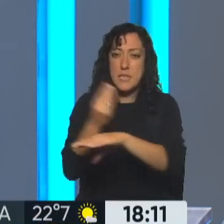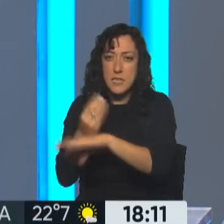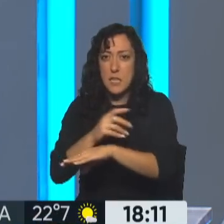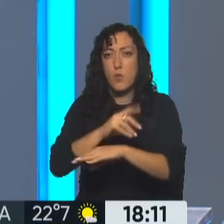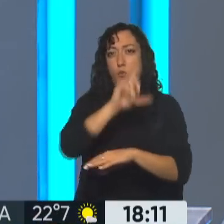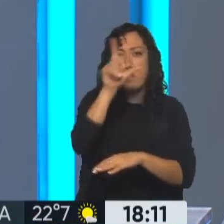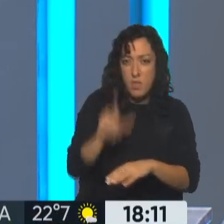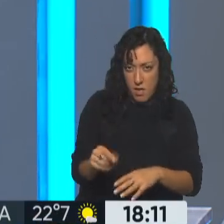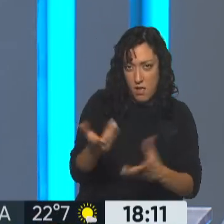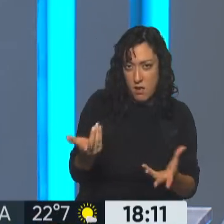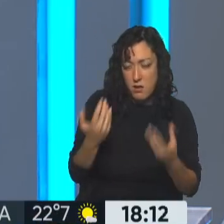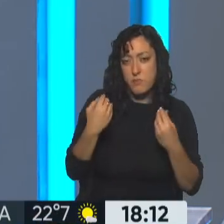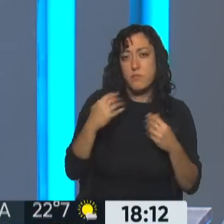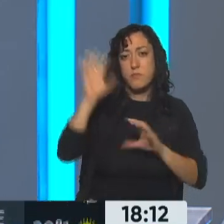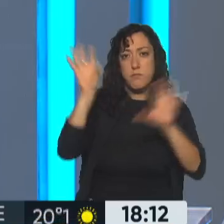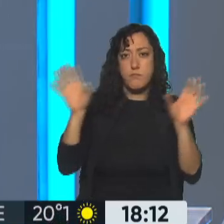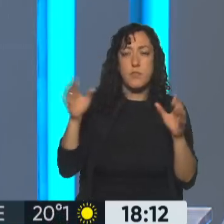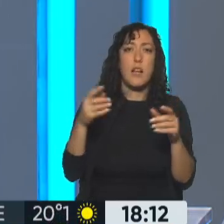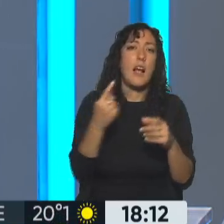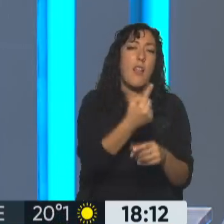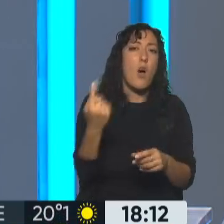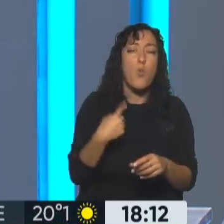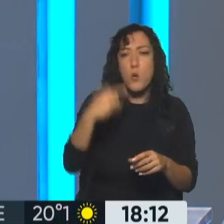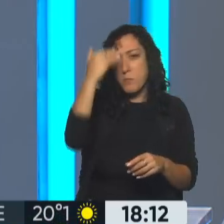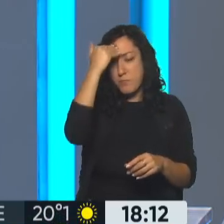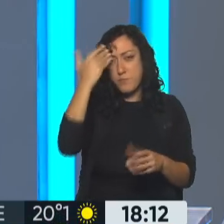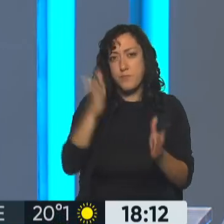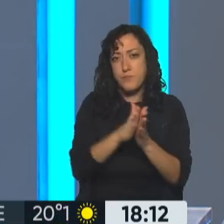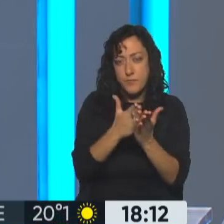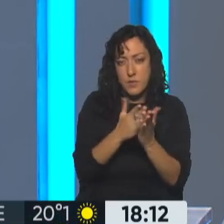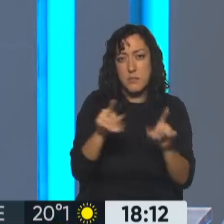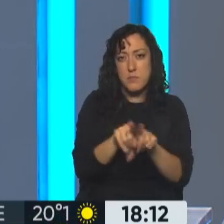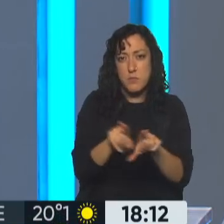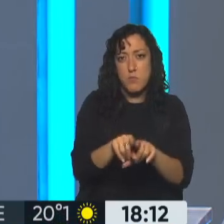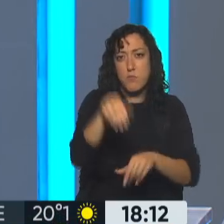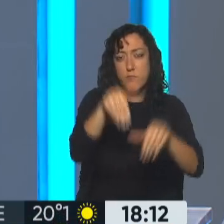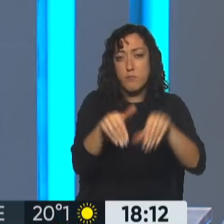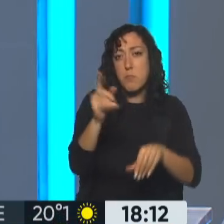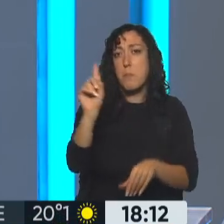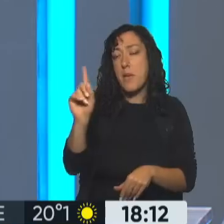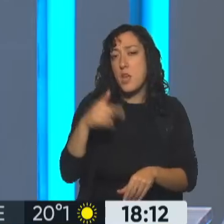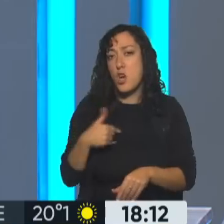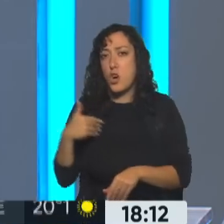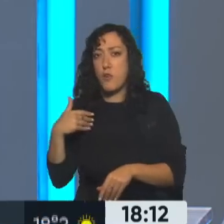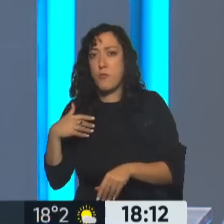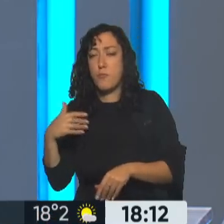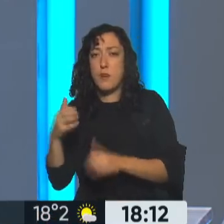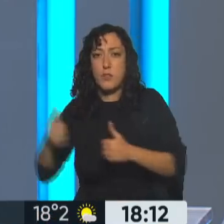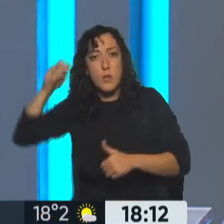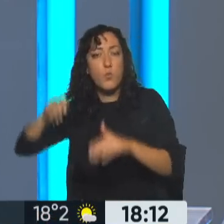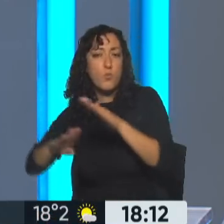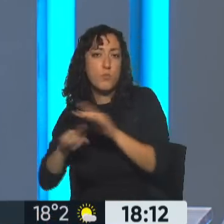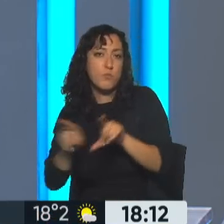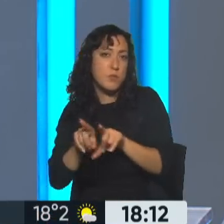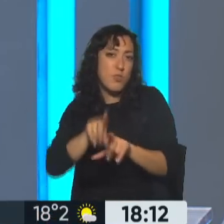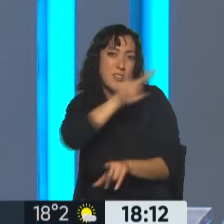propia constitución. Para elegir presidente de la nación tiene intervención la Corte Suprema Federal. Pero para las elecciones locales de gobernador lo